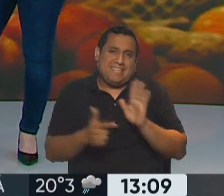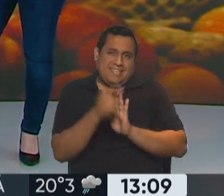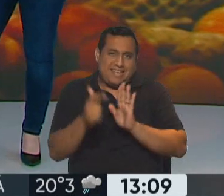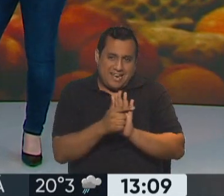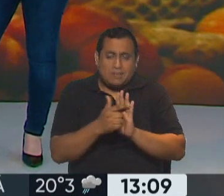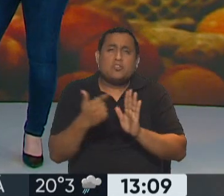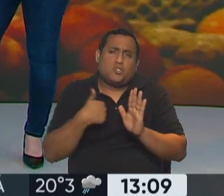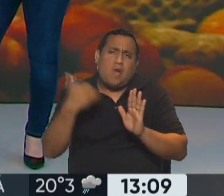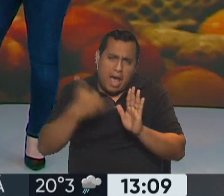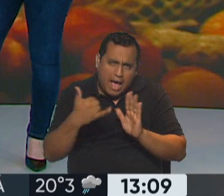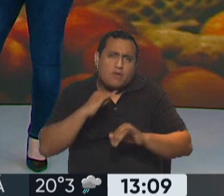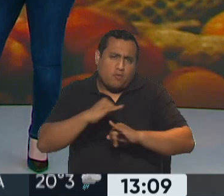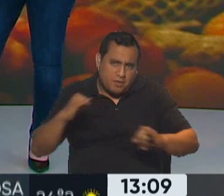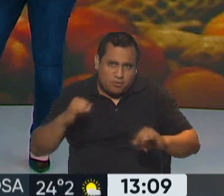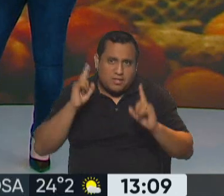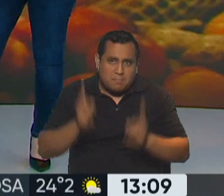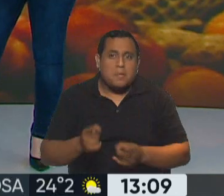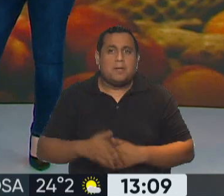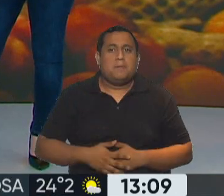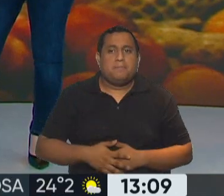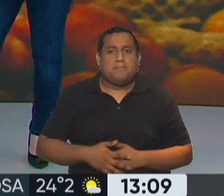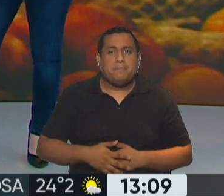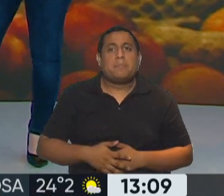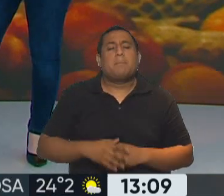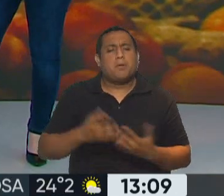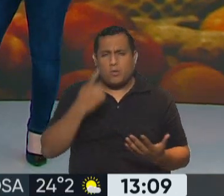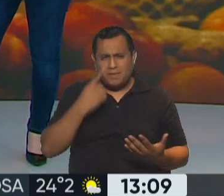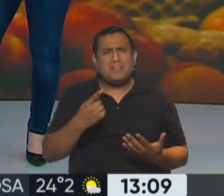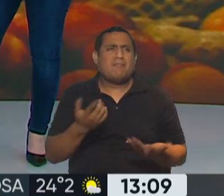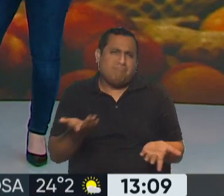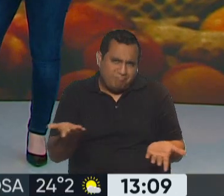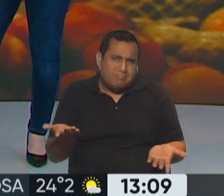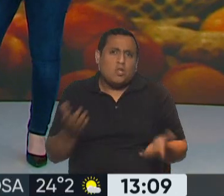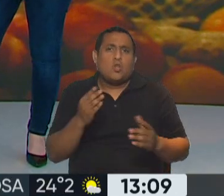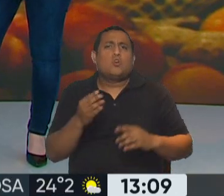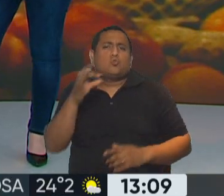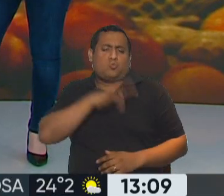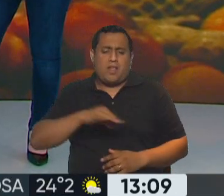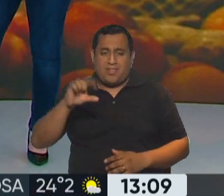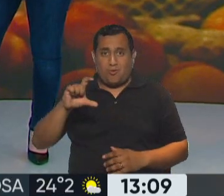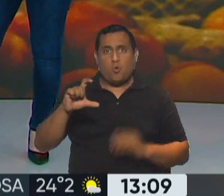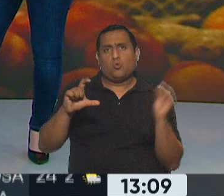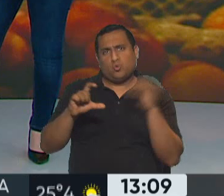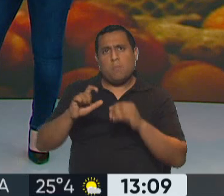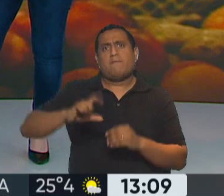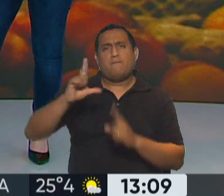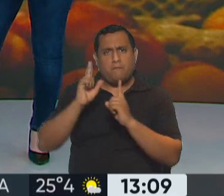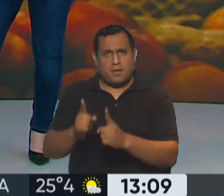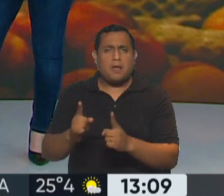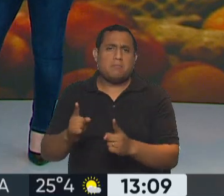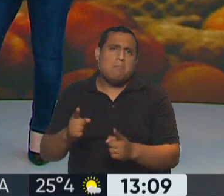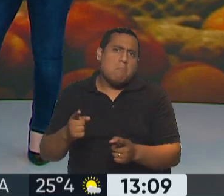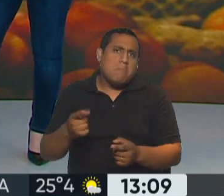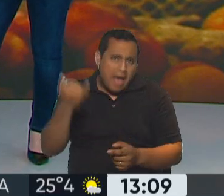donde tengo también esta información, pero digo, hay un compendio de razones, es multidimensional este tema por el cual la suma